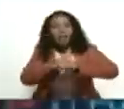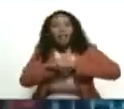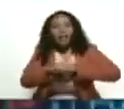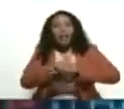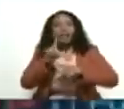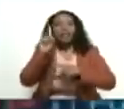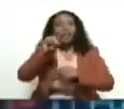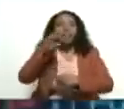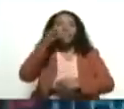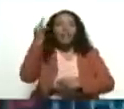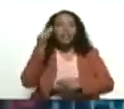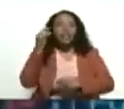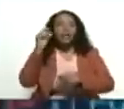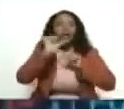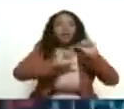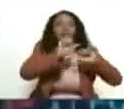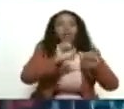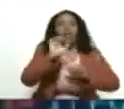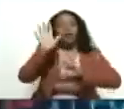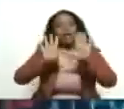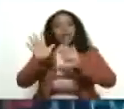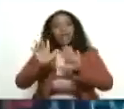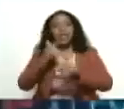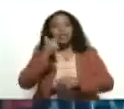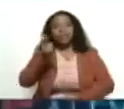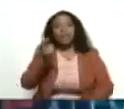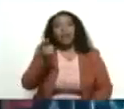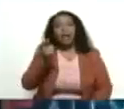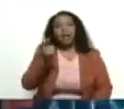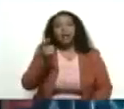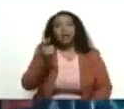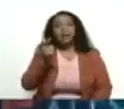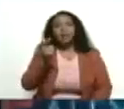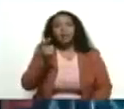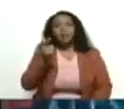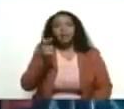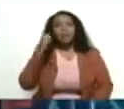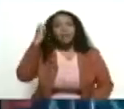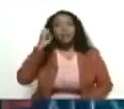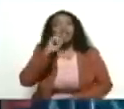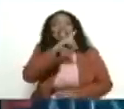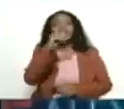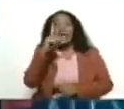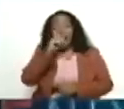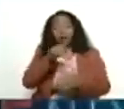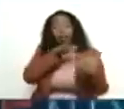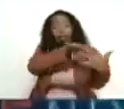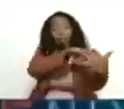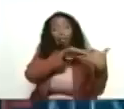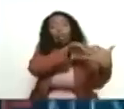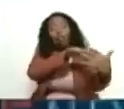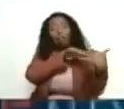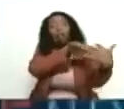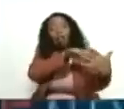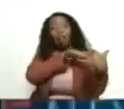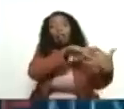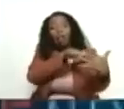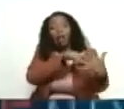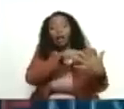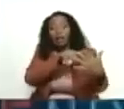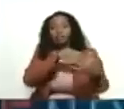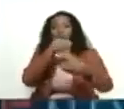XV, cuando la epidemia de peste negra asoló Europa. Tenían 100 años de guerra y firmaron